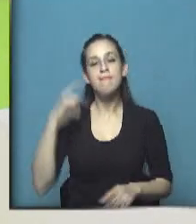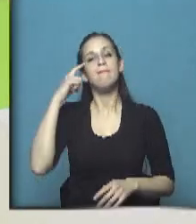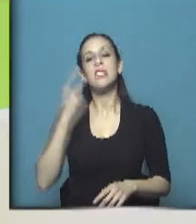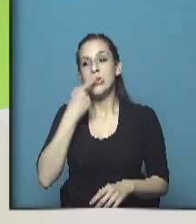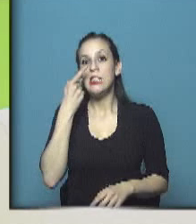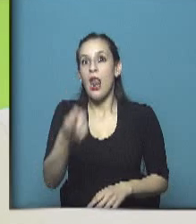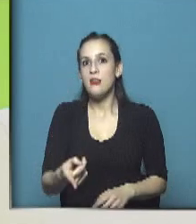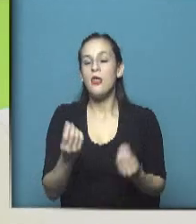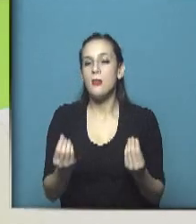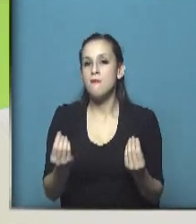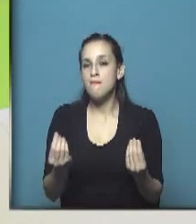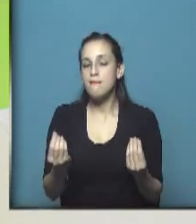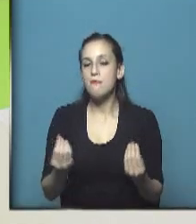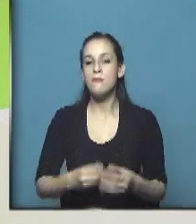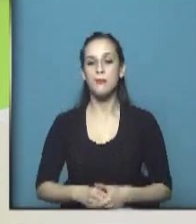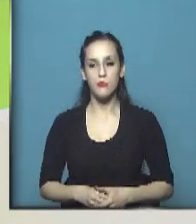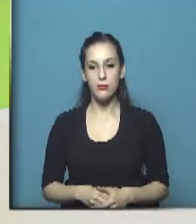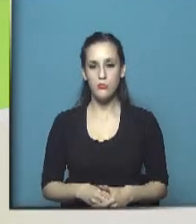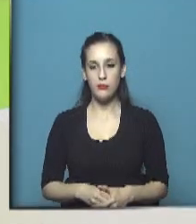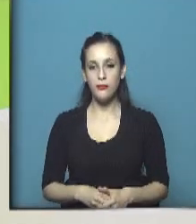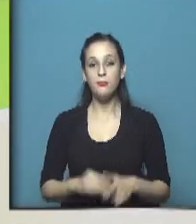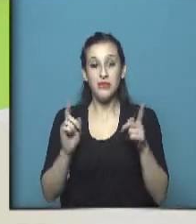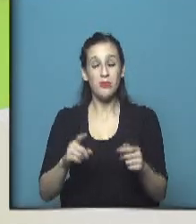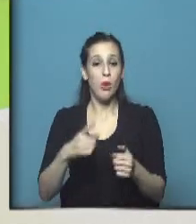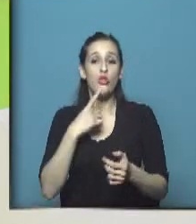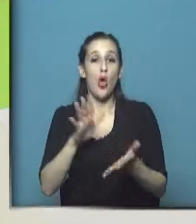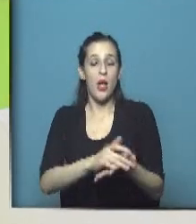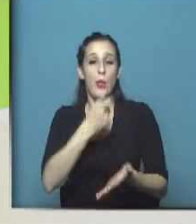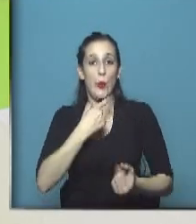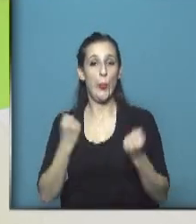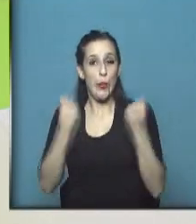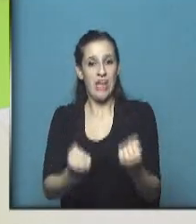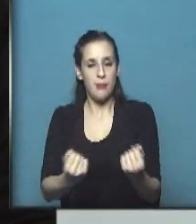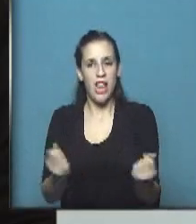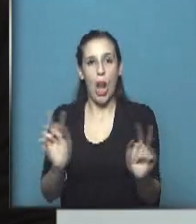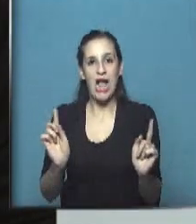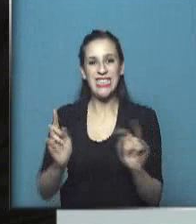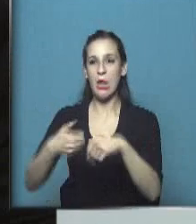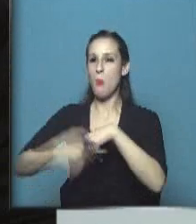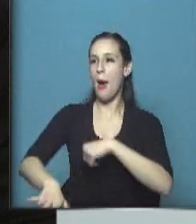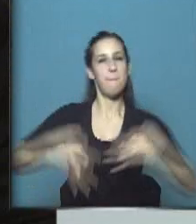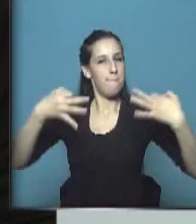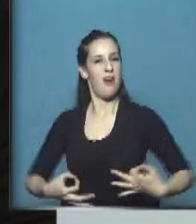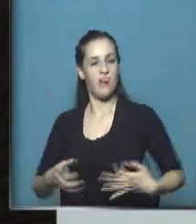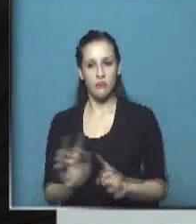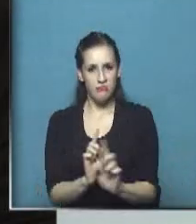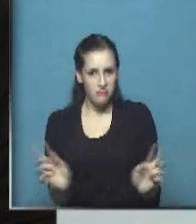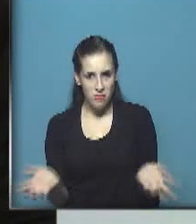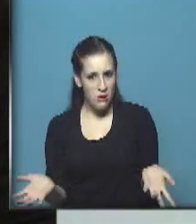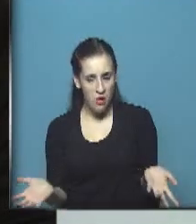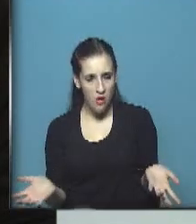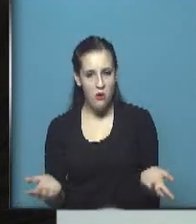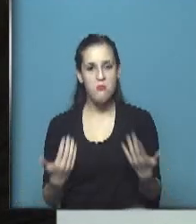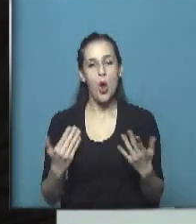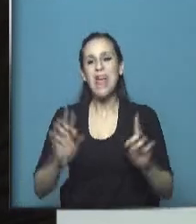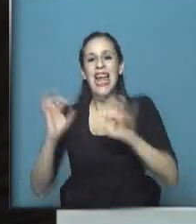de esto que estamos aprendiendo con vos es que todos esos suplementos vitamínicos tampoco te garantizan poder ser superpoderosa. No. No te permiten